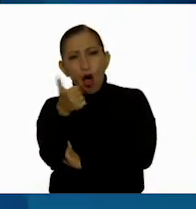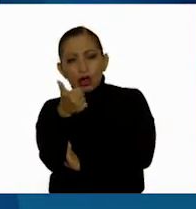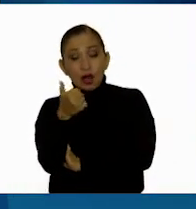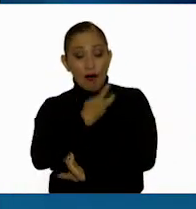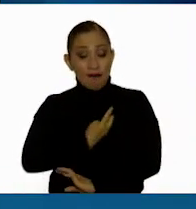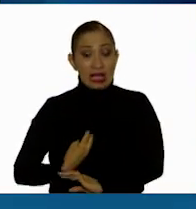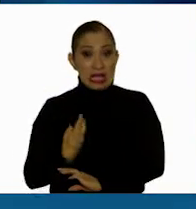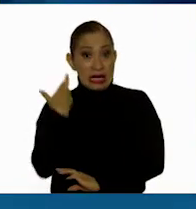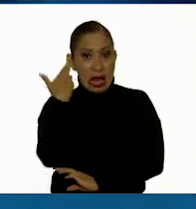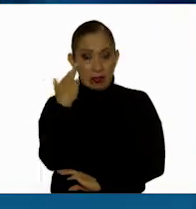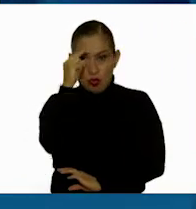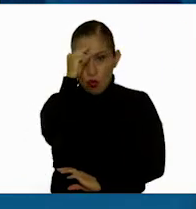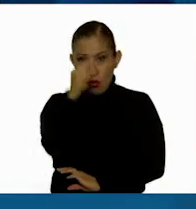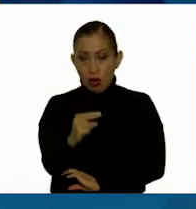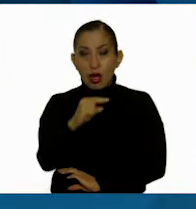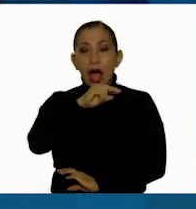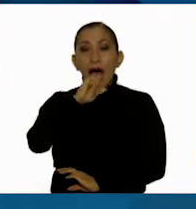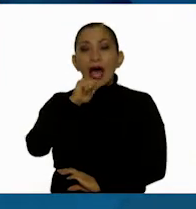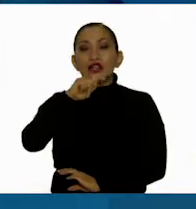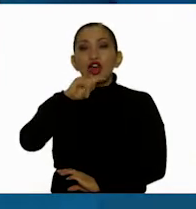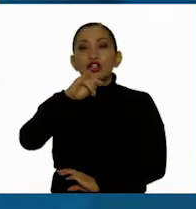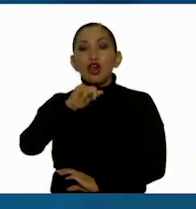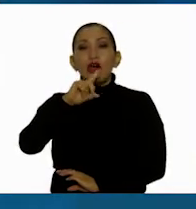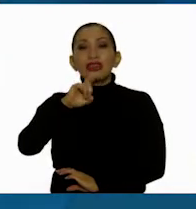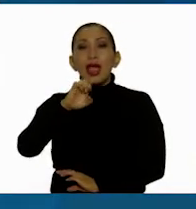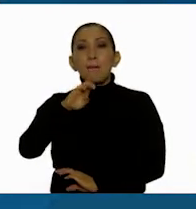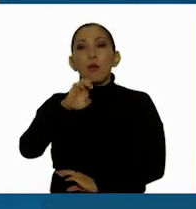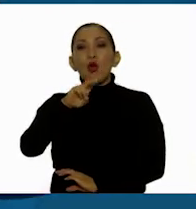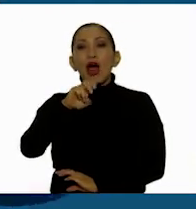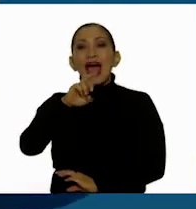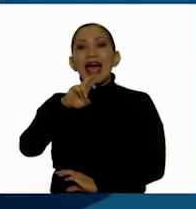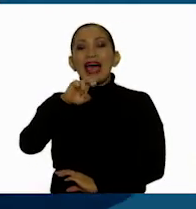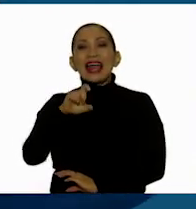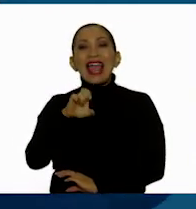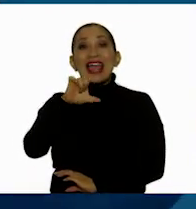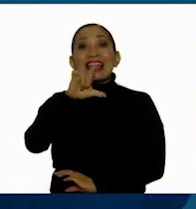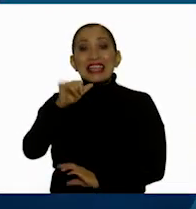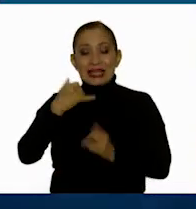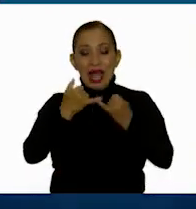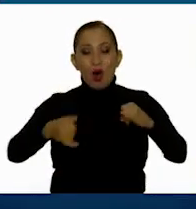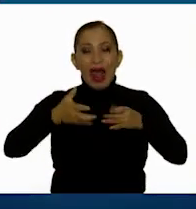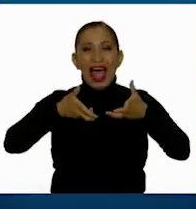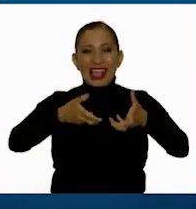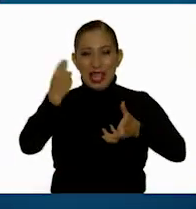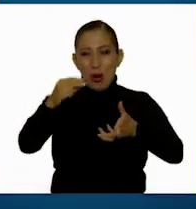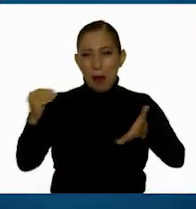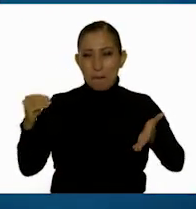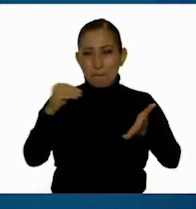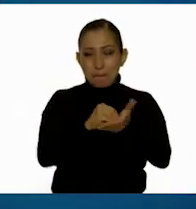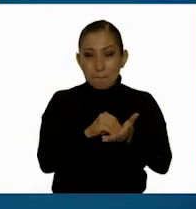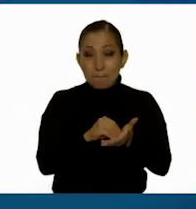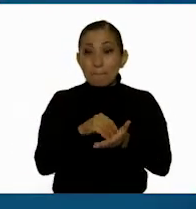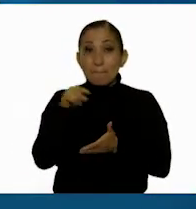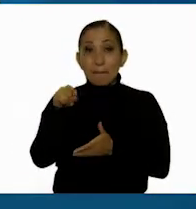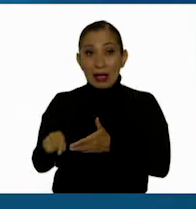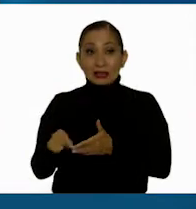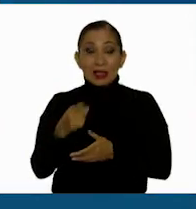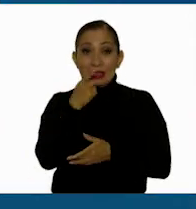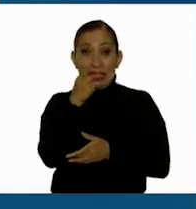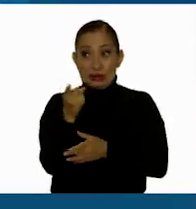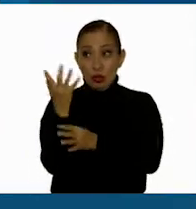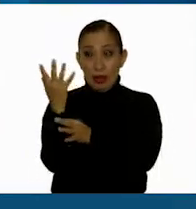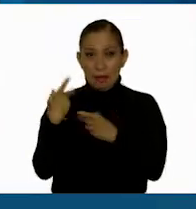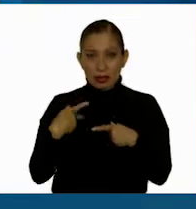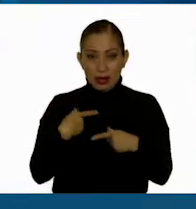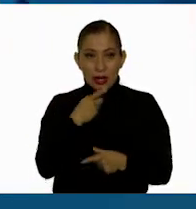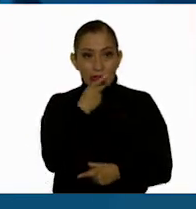virreyes ilustrados, Antonio María de Bucareli, se inaugura el paseo que lleva su nombre. Con ese motivo, un bando refiere: